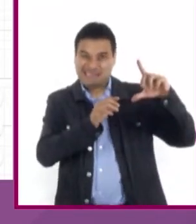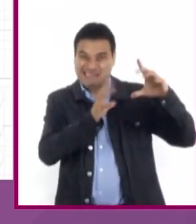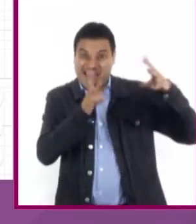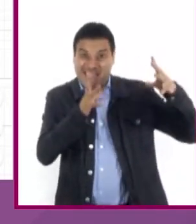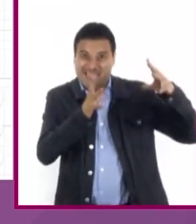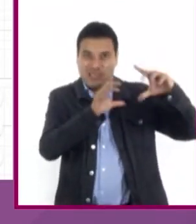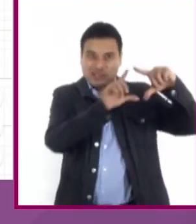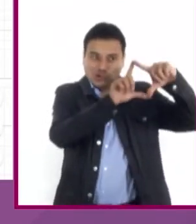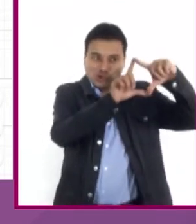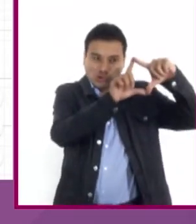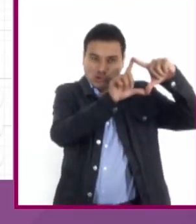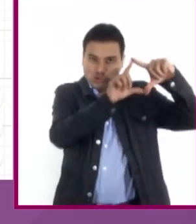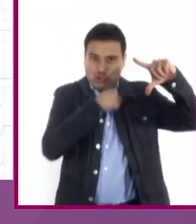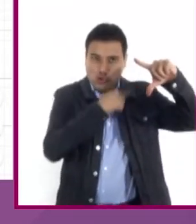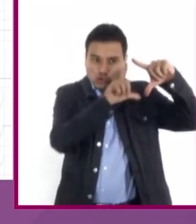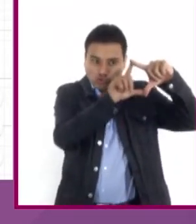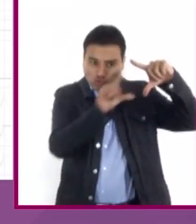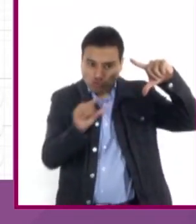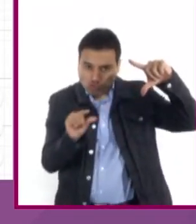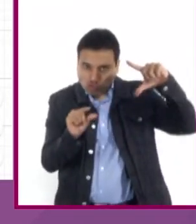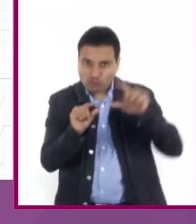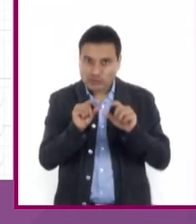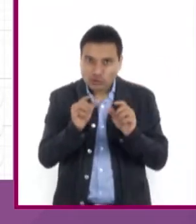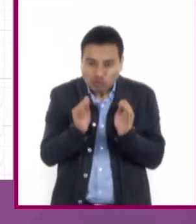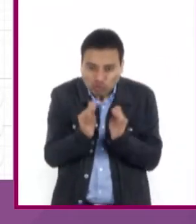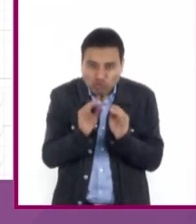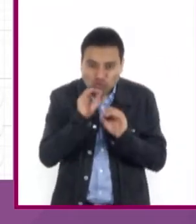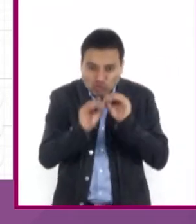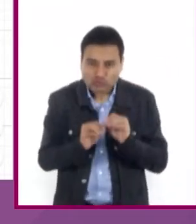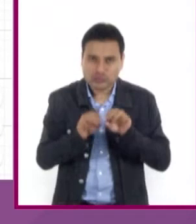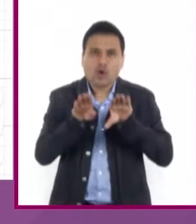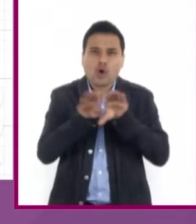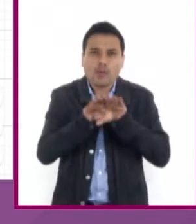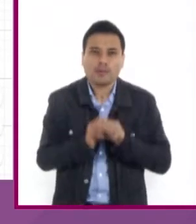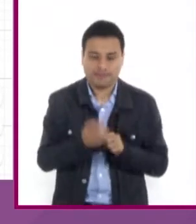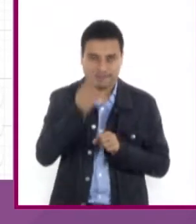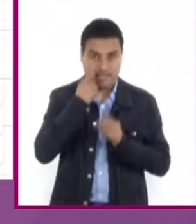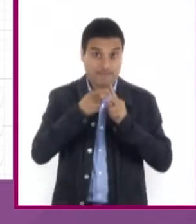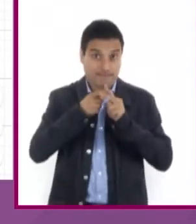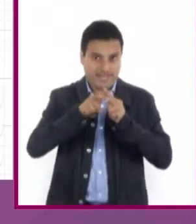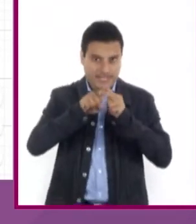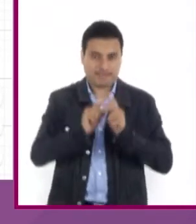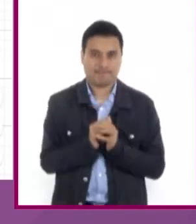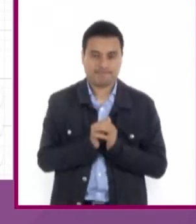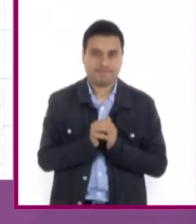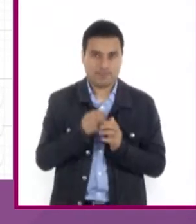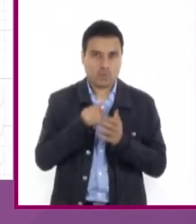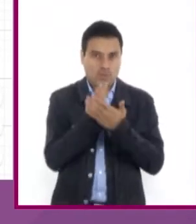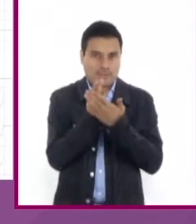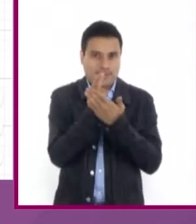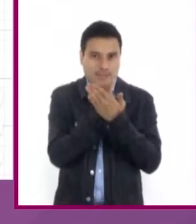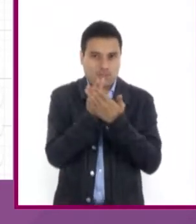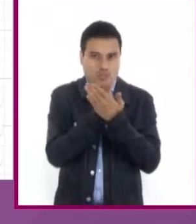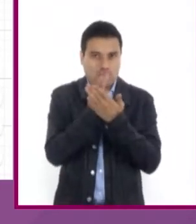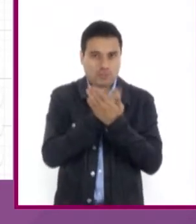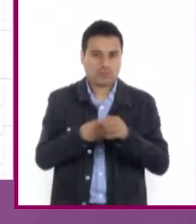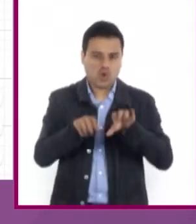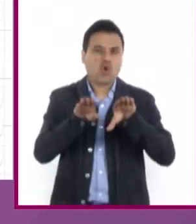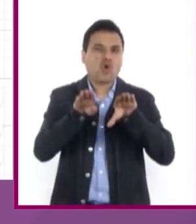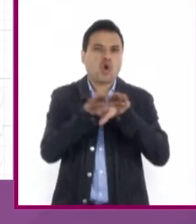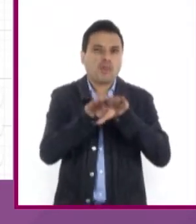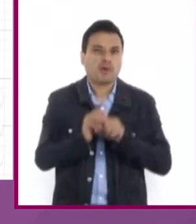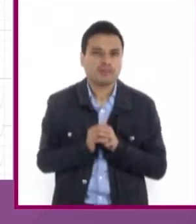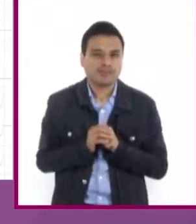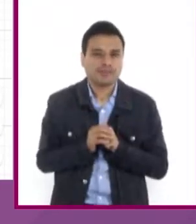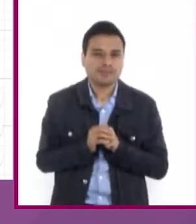representado en el plano o en el mapa. Para comenzar, trazaremos nuestra figura inicial colocando el